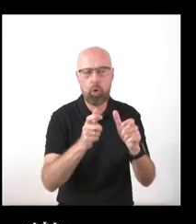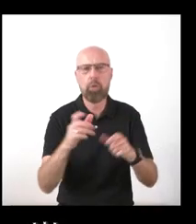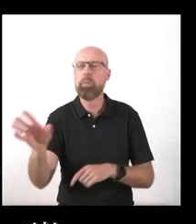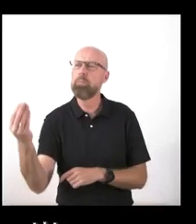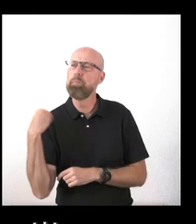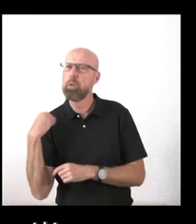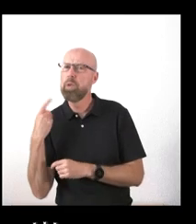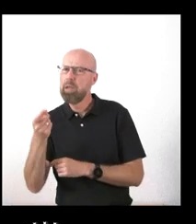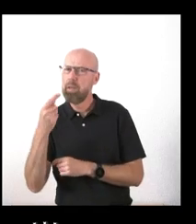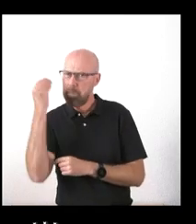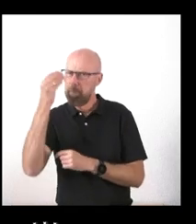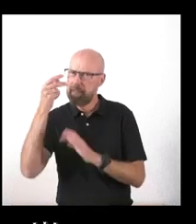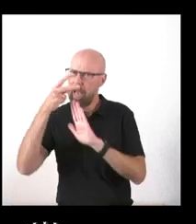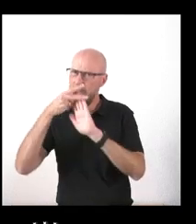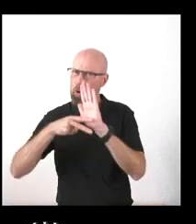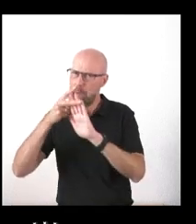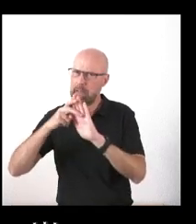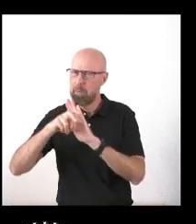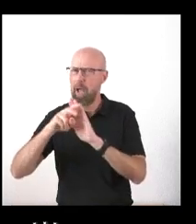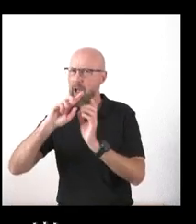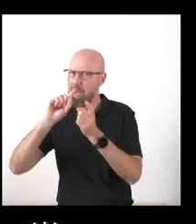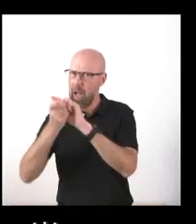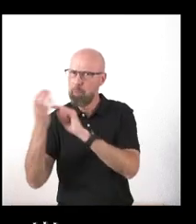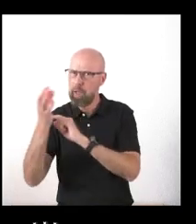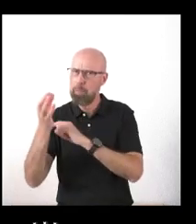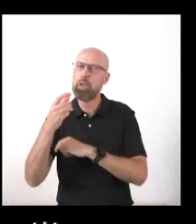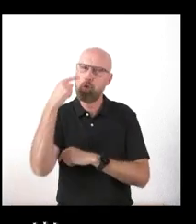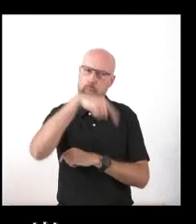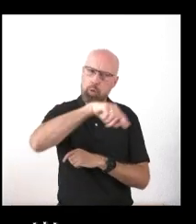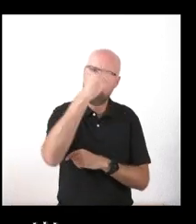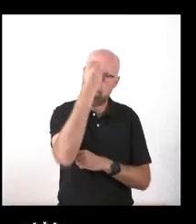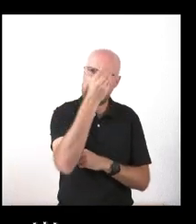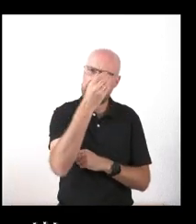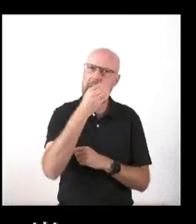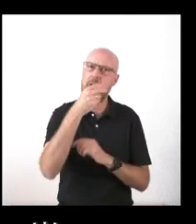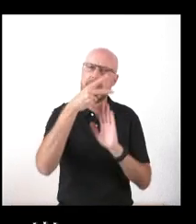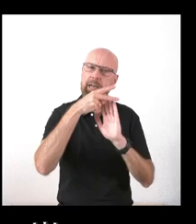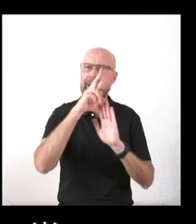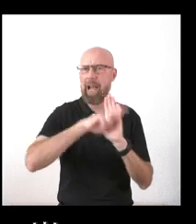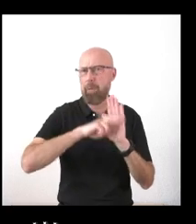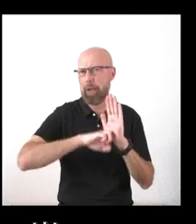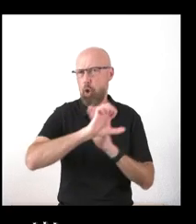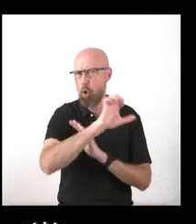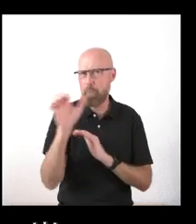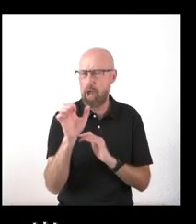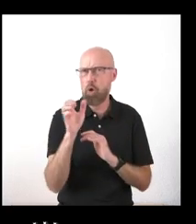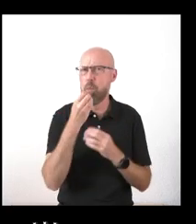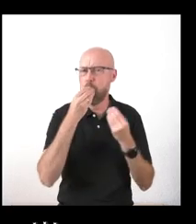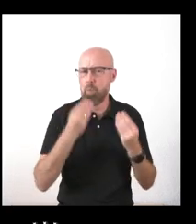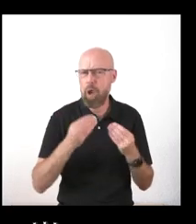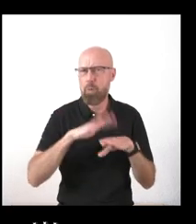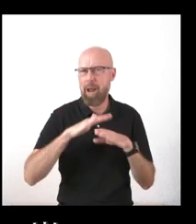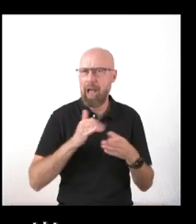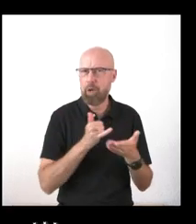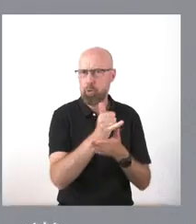o sea son partidarios de que se produzca una modificación cree que europeo no es bueno para los agricultores